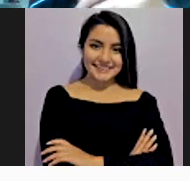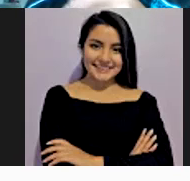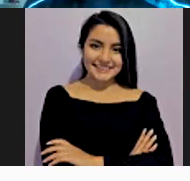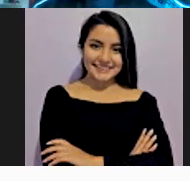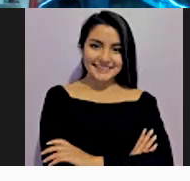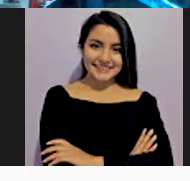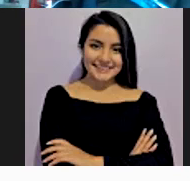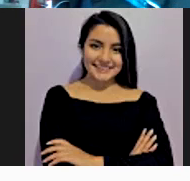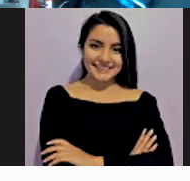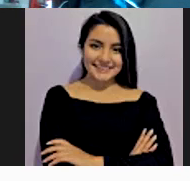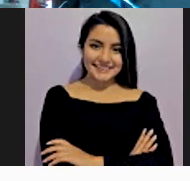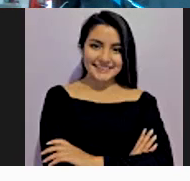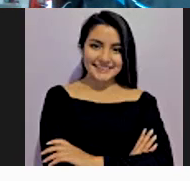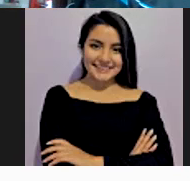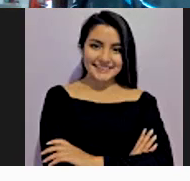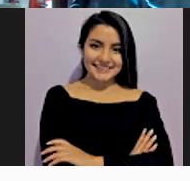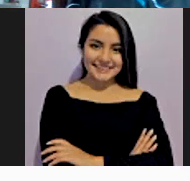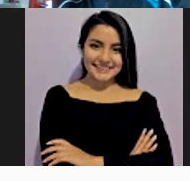Son, a ver,